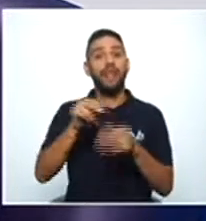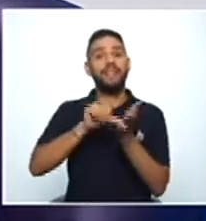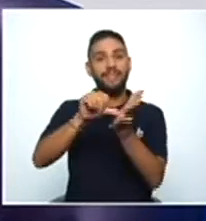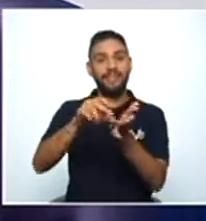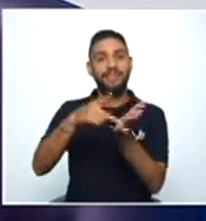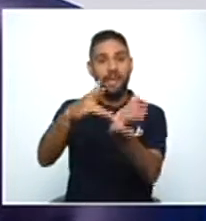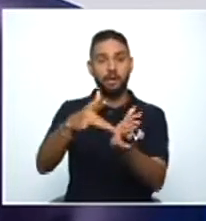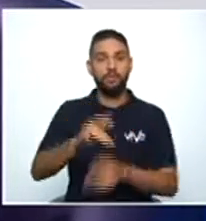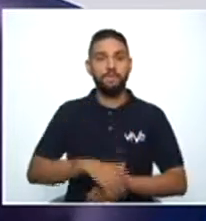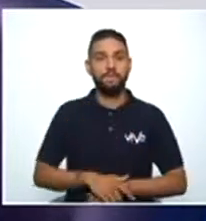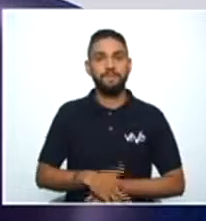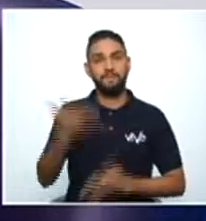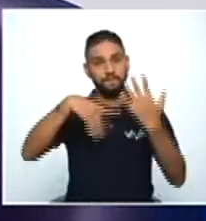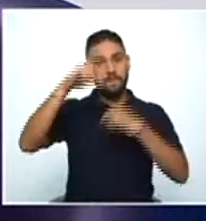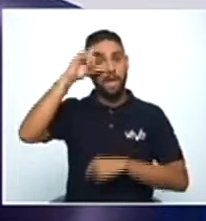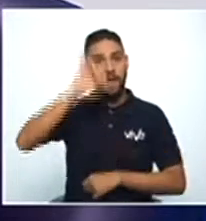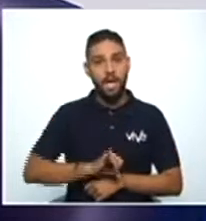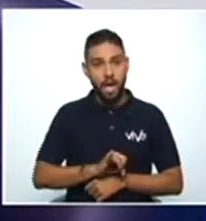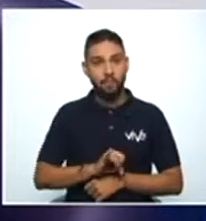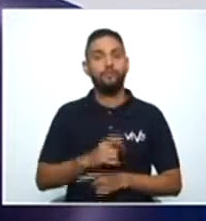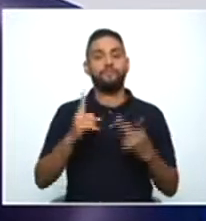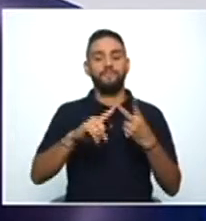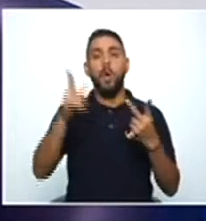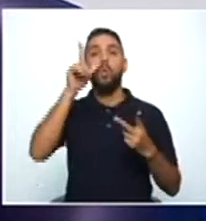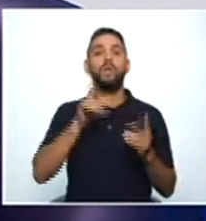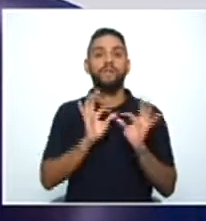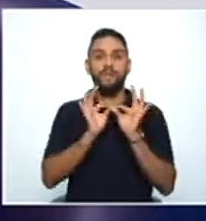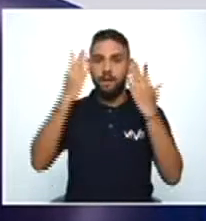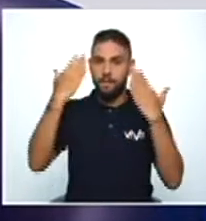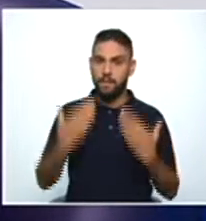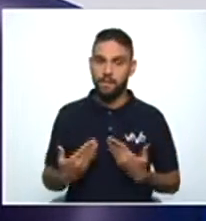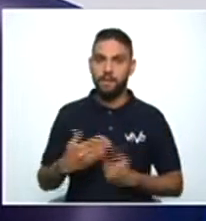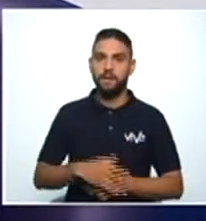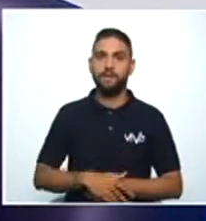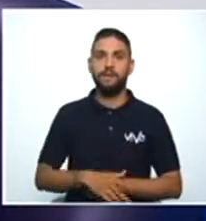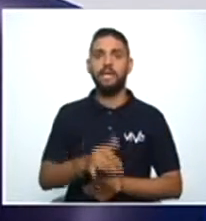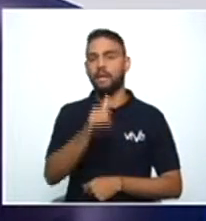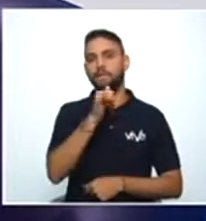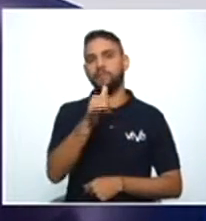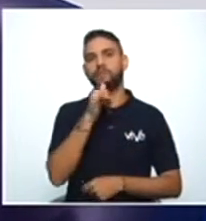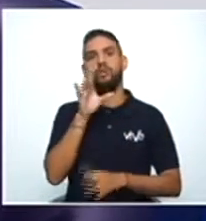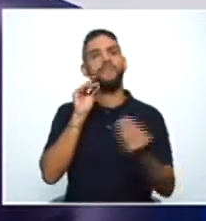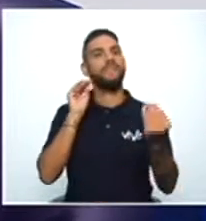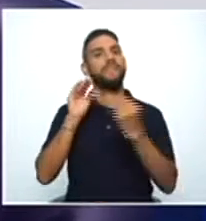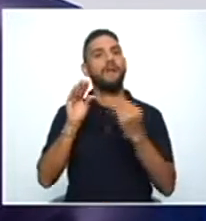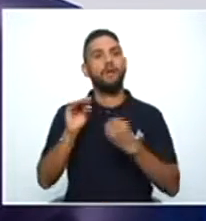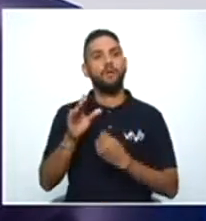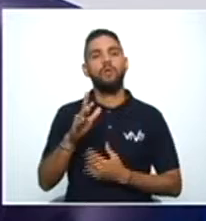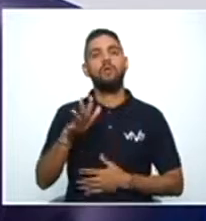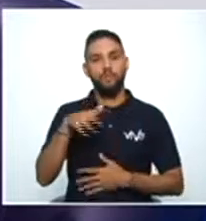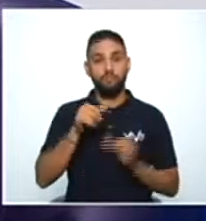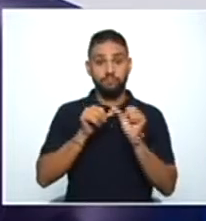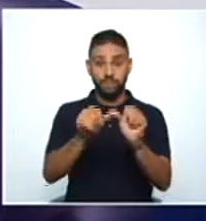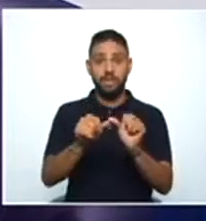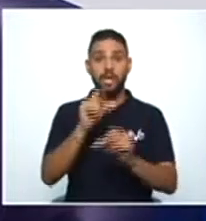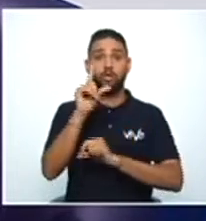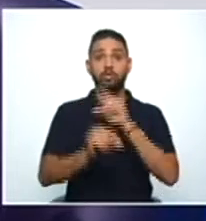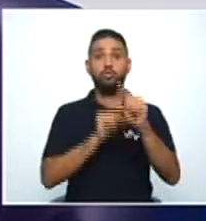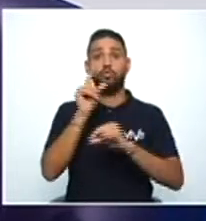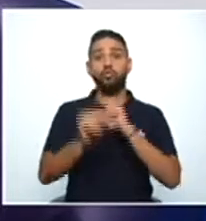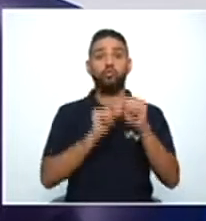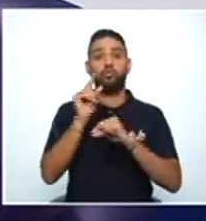yo soy alejandro vergara junto a luis fabiano estuvimos acompañando hoy en esta emisión de diálogos sobre los invitamos a seguirnos en nuestro twitter